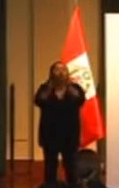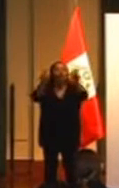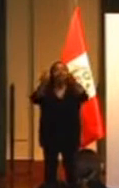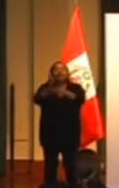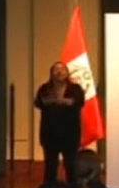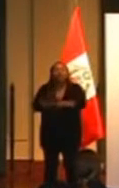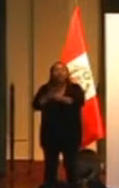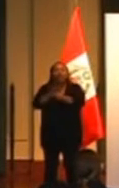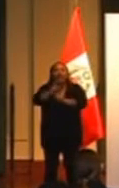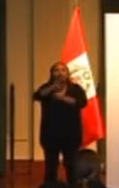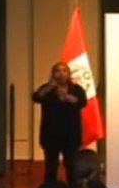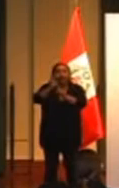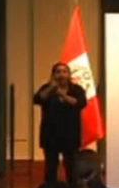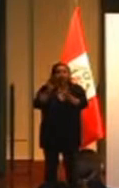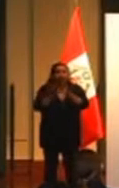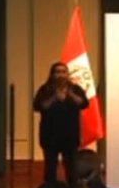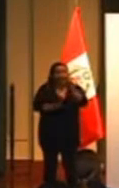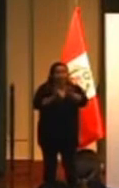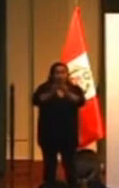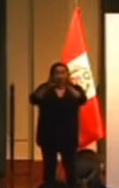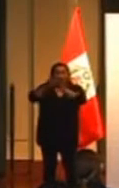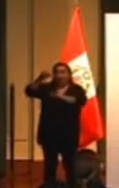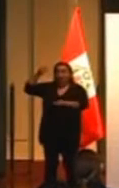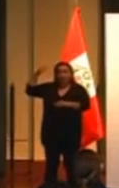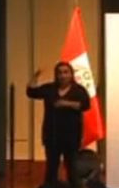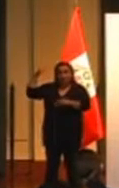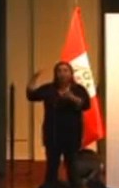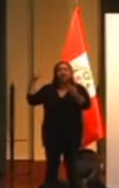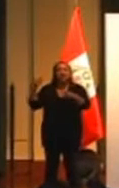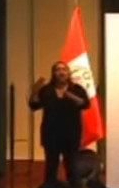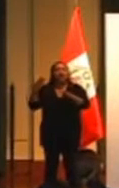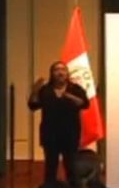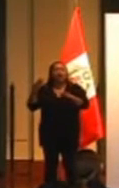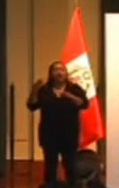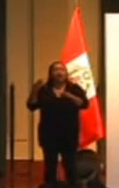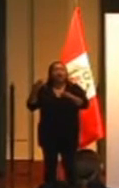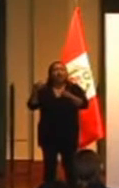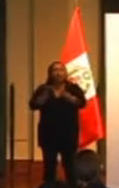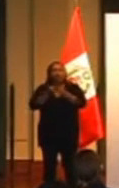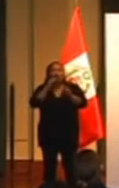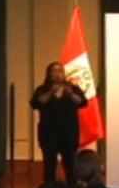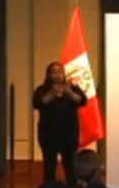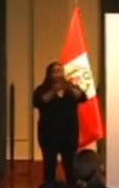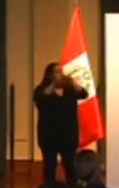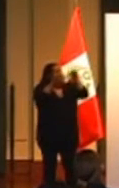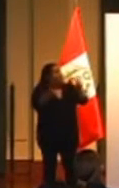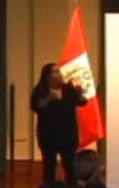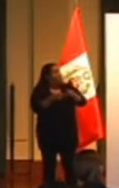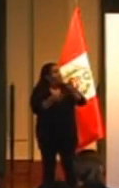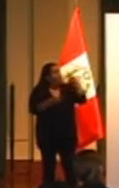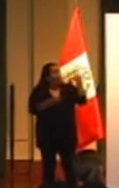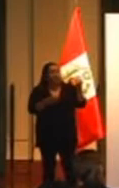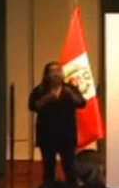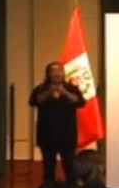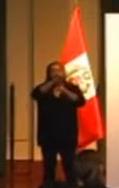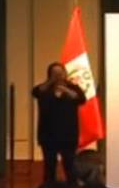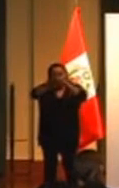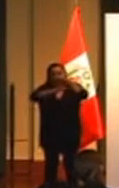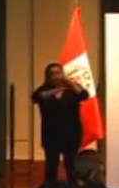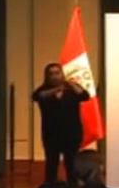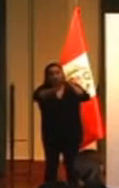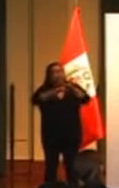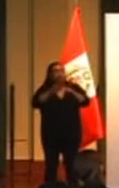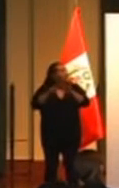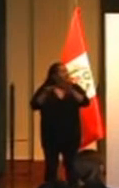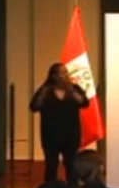ciudadana. Hace unos días atrás, y acá viene parte de lo que aparece en el cuadrante de abajo, acá de